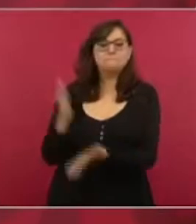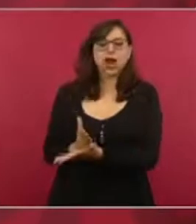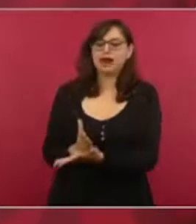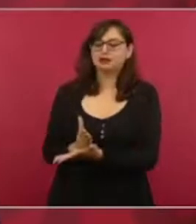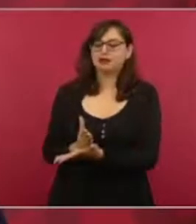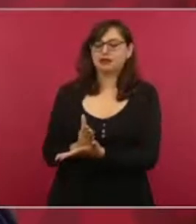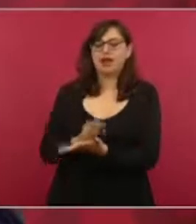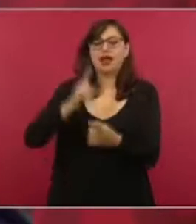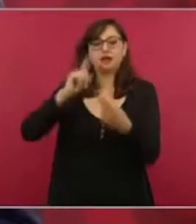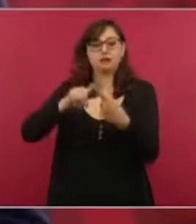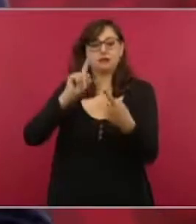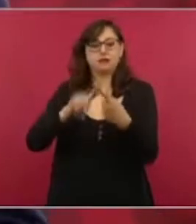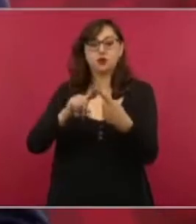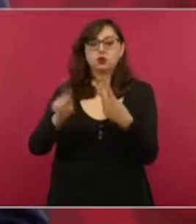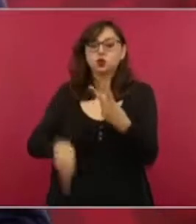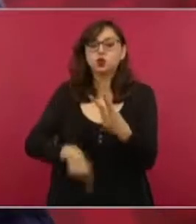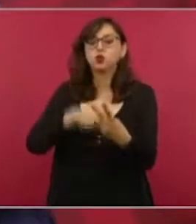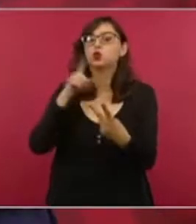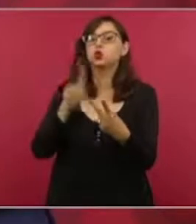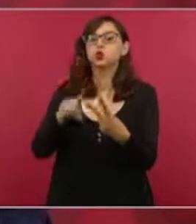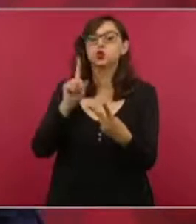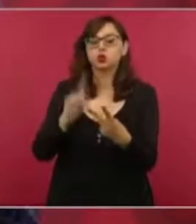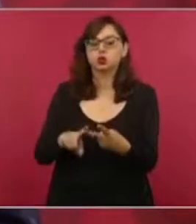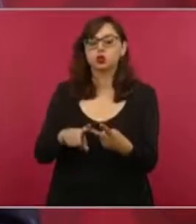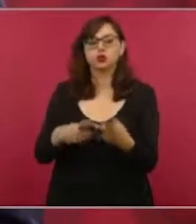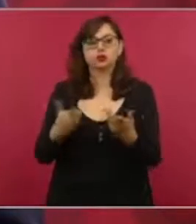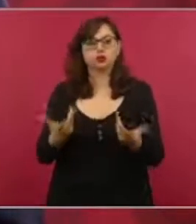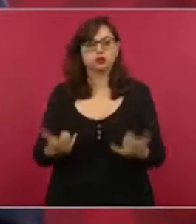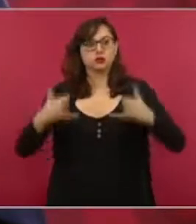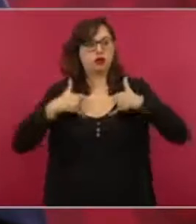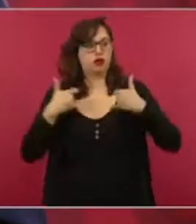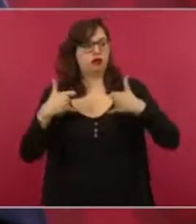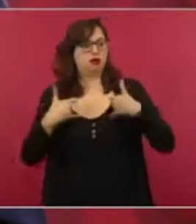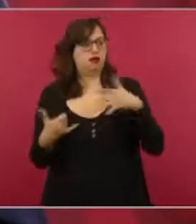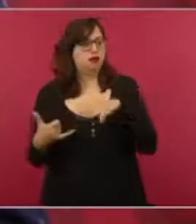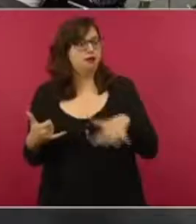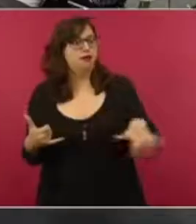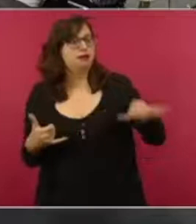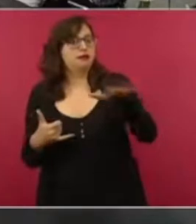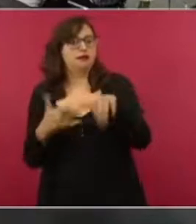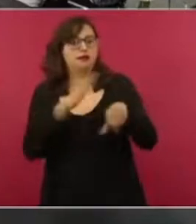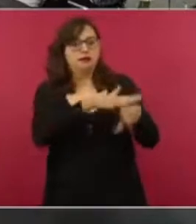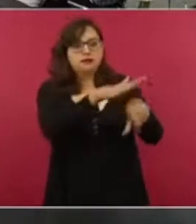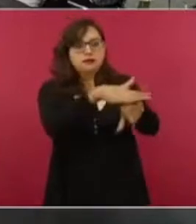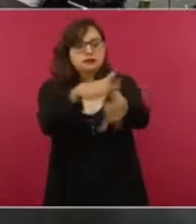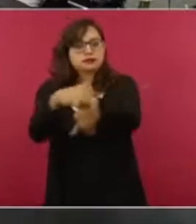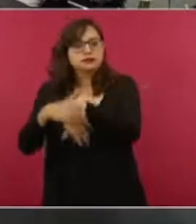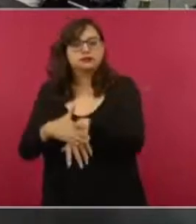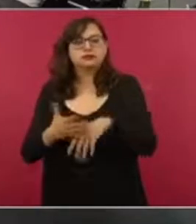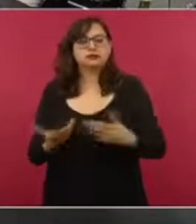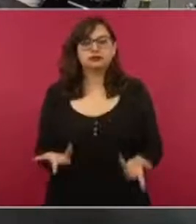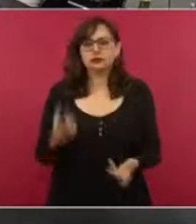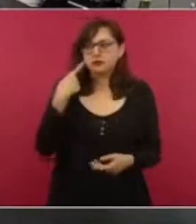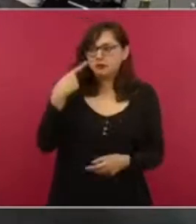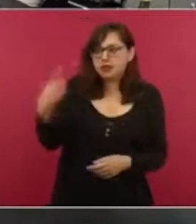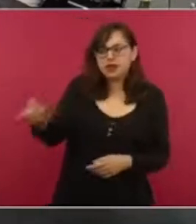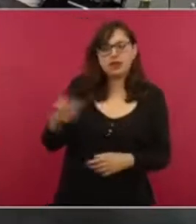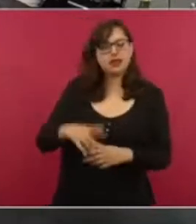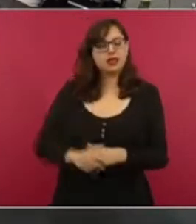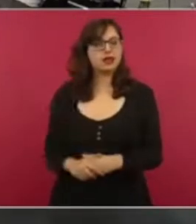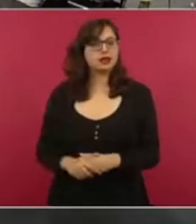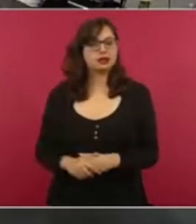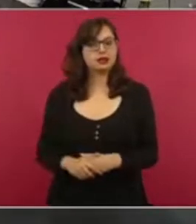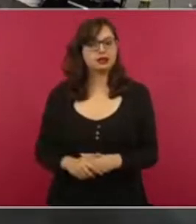Y segundo, por los jóvenes, hasta los mismos hijos de estos